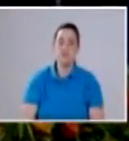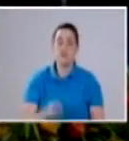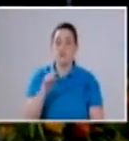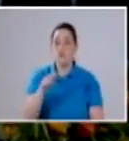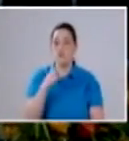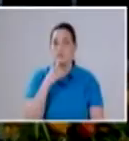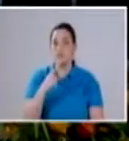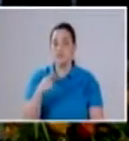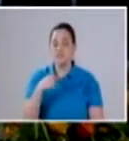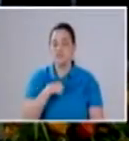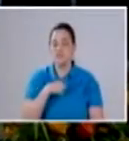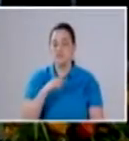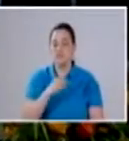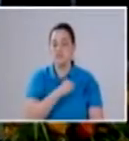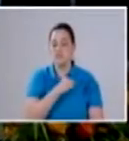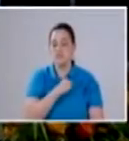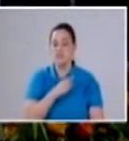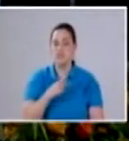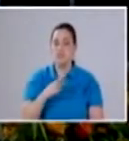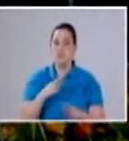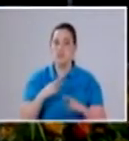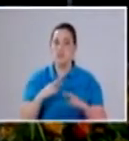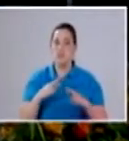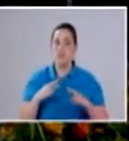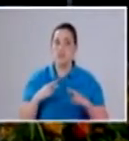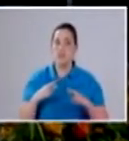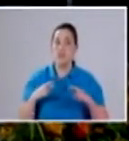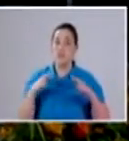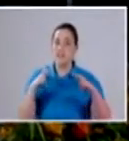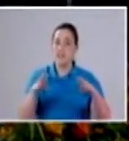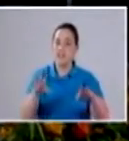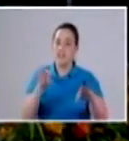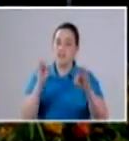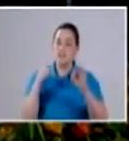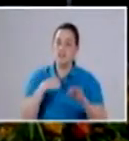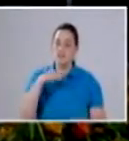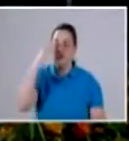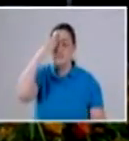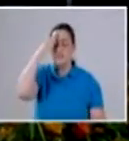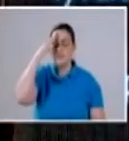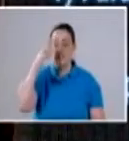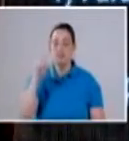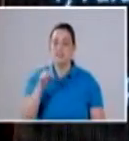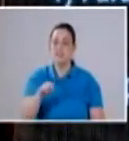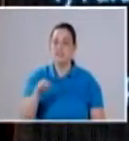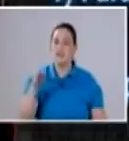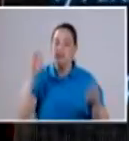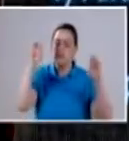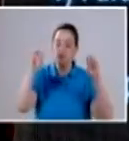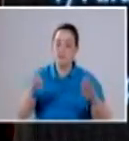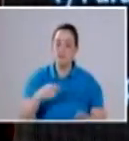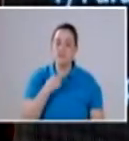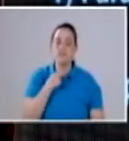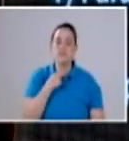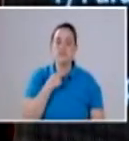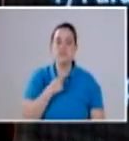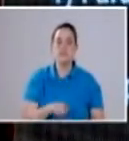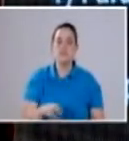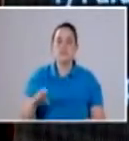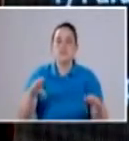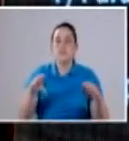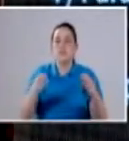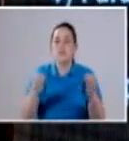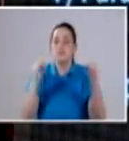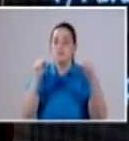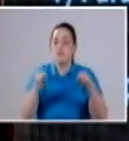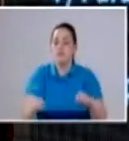usted dice, le quiero regalar algo, yo ya sé lo que a esta persona le gusta, quedaría re bien con ella, pero ¿cómo le